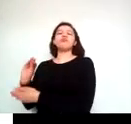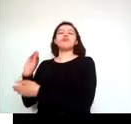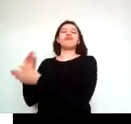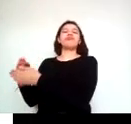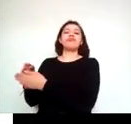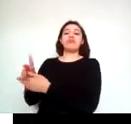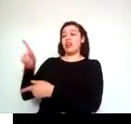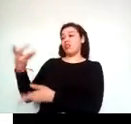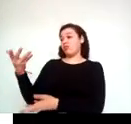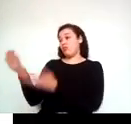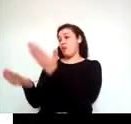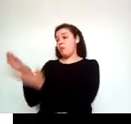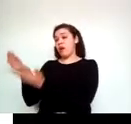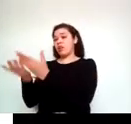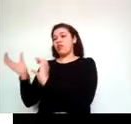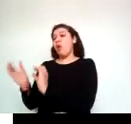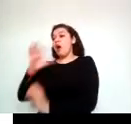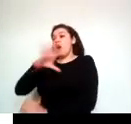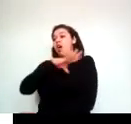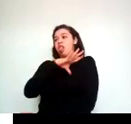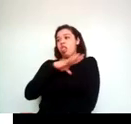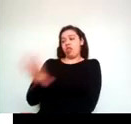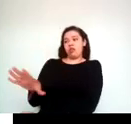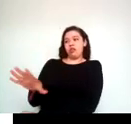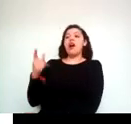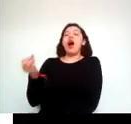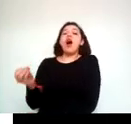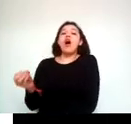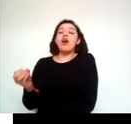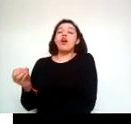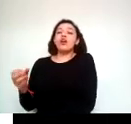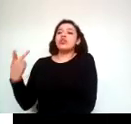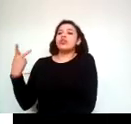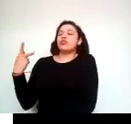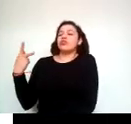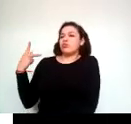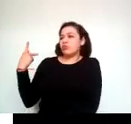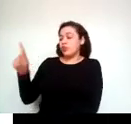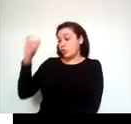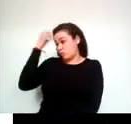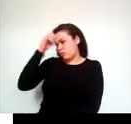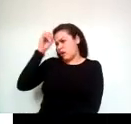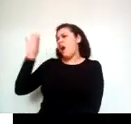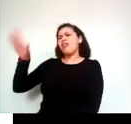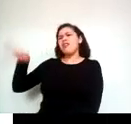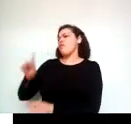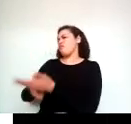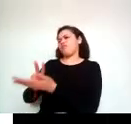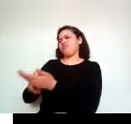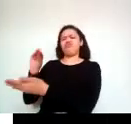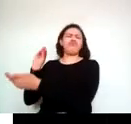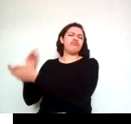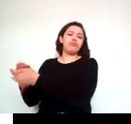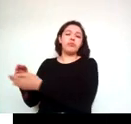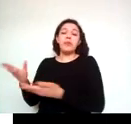comparaciones destructivas o rechazarlos, tener restricción de su autodeterminación, es decir, de sus opiniones y de su individualidad,